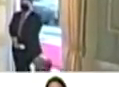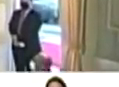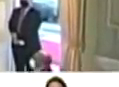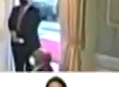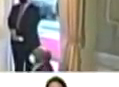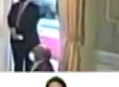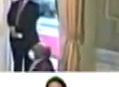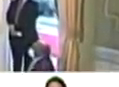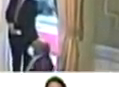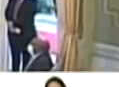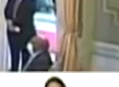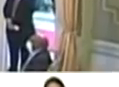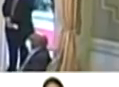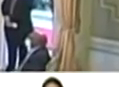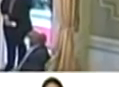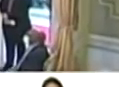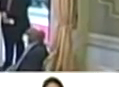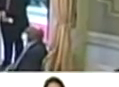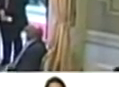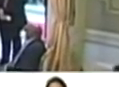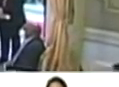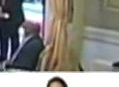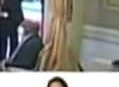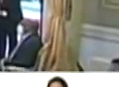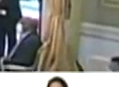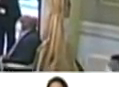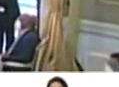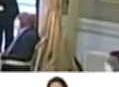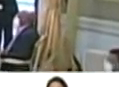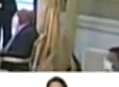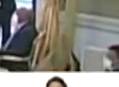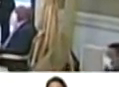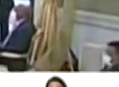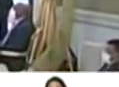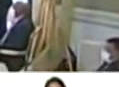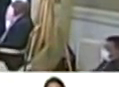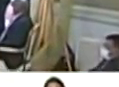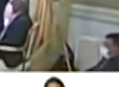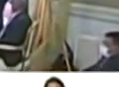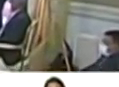de la visión de esta ley. Muy bien lo explicó ayer